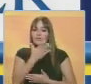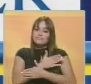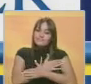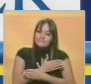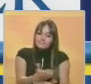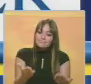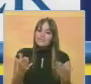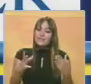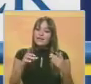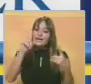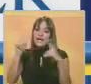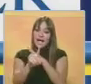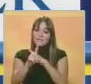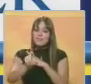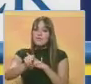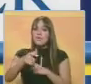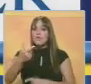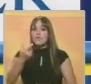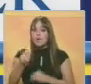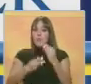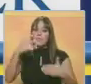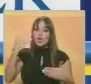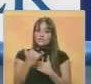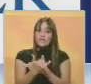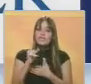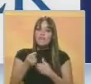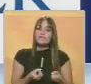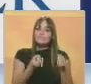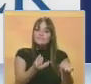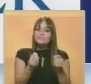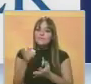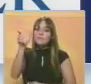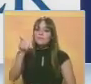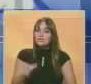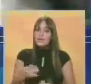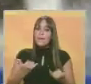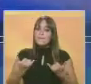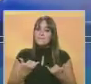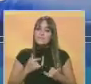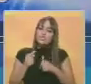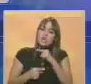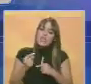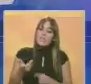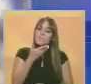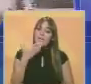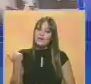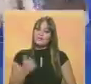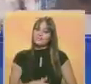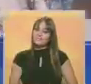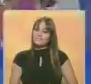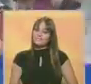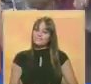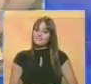esperar que los cambios vengan de afuera, con el proyecto de dar poder a los ciudadanos de ser cada vez mejores.